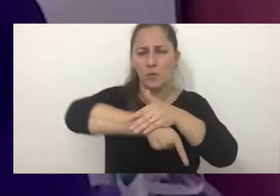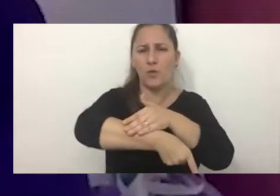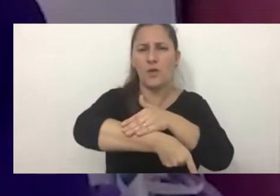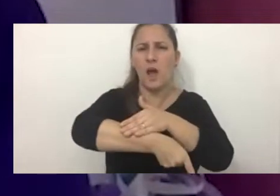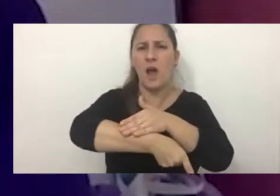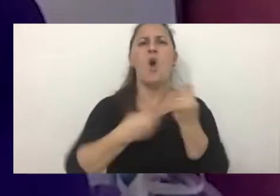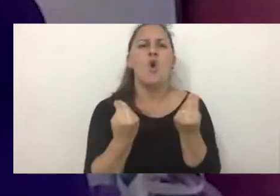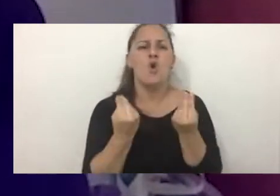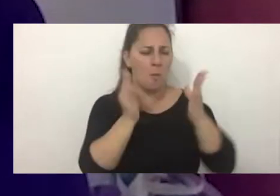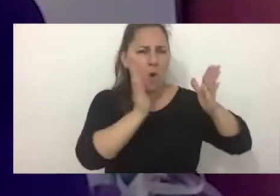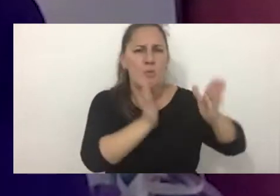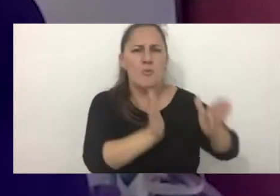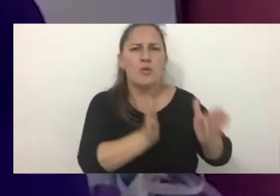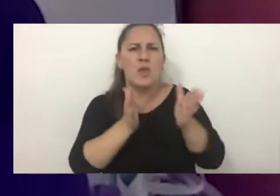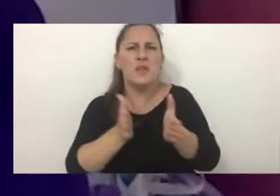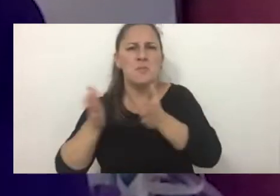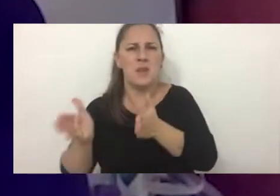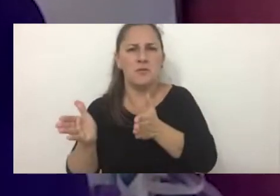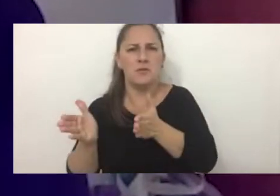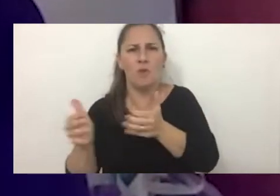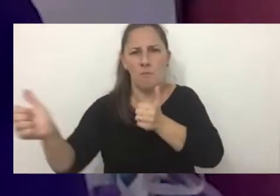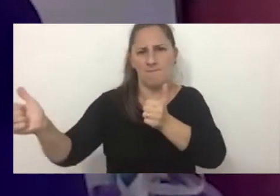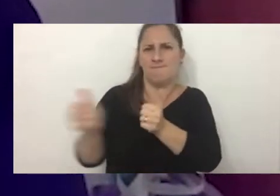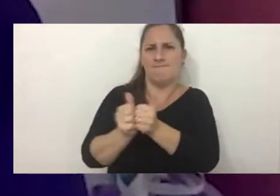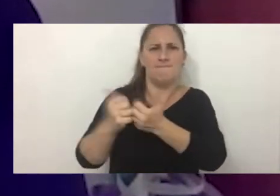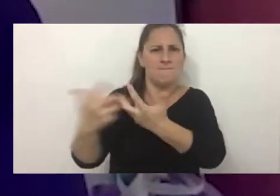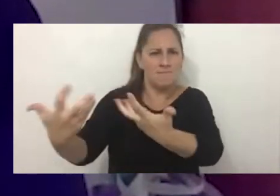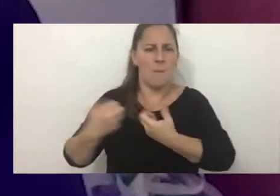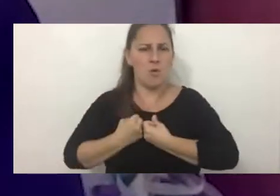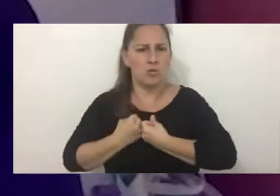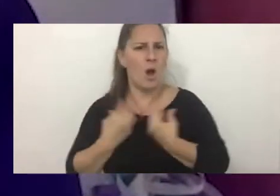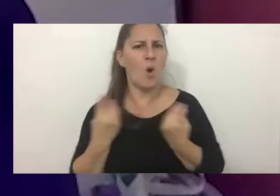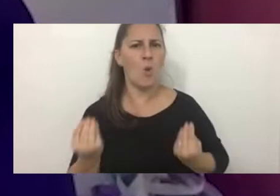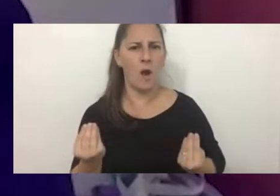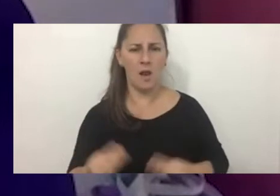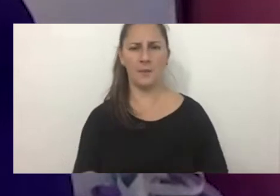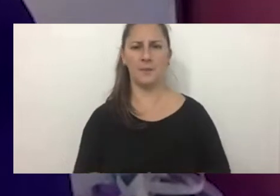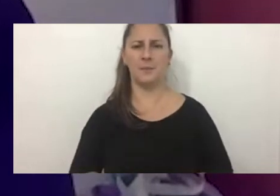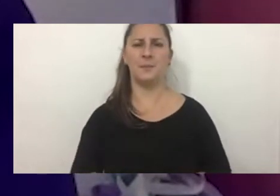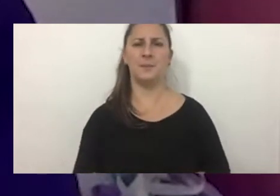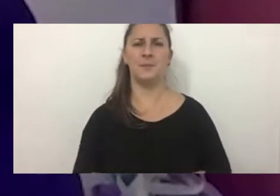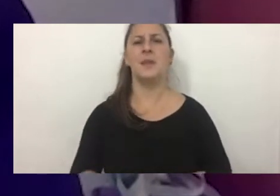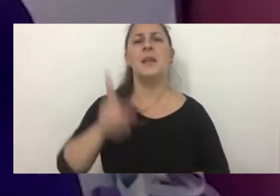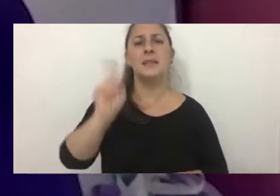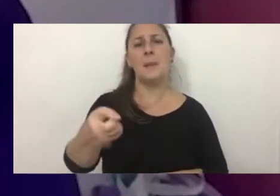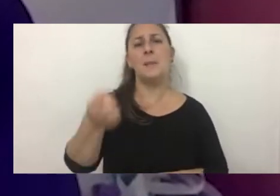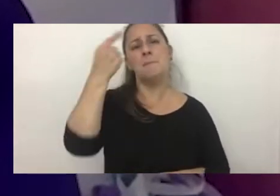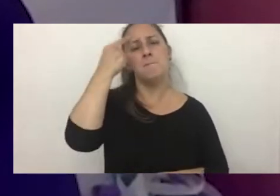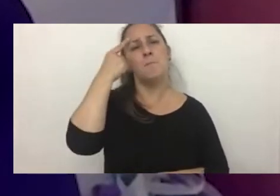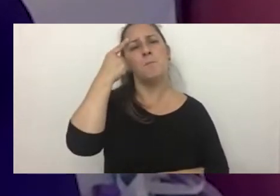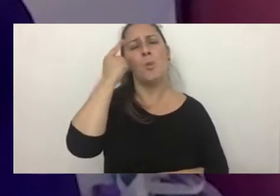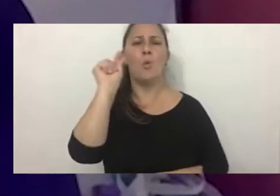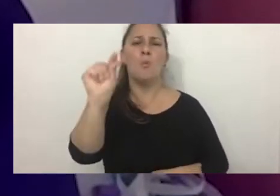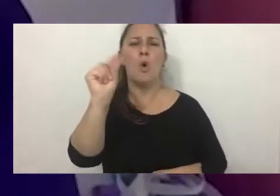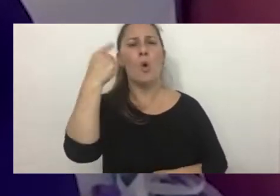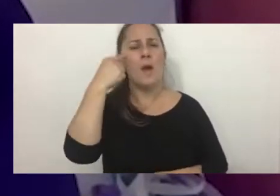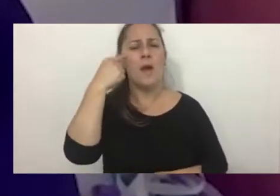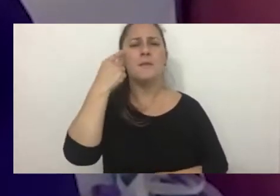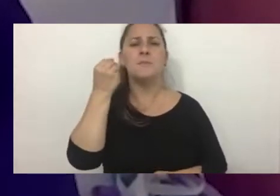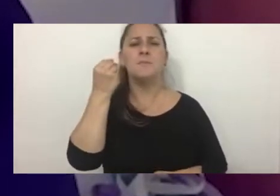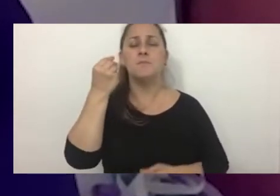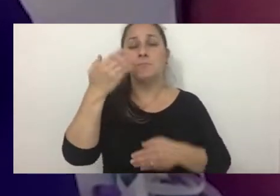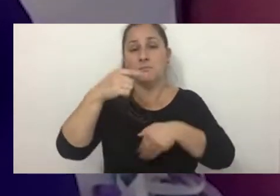tanto a la madre como al bebé.